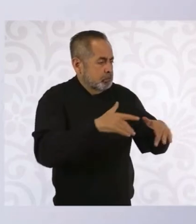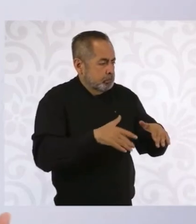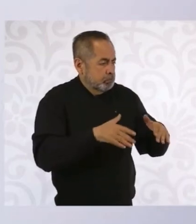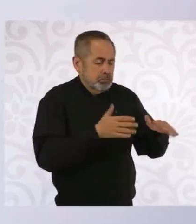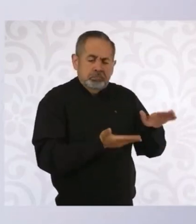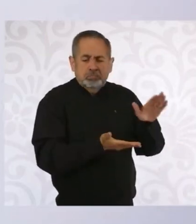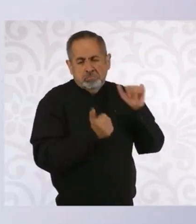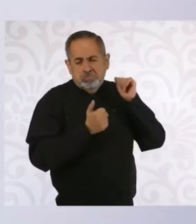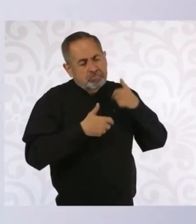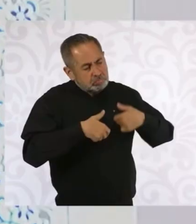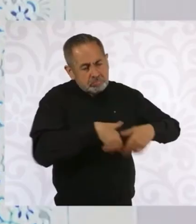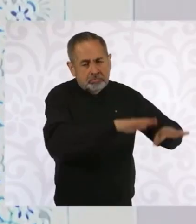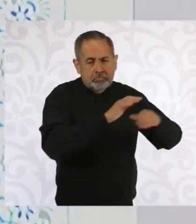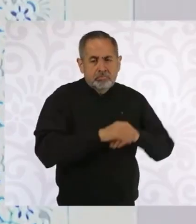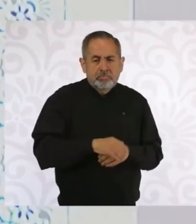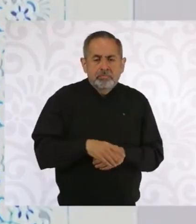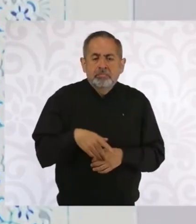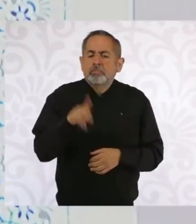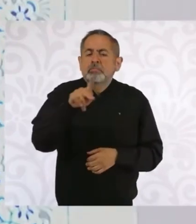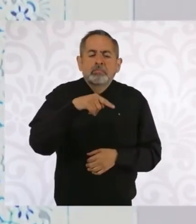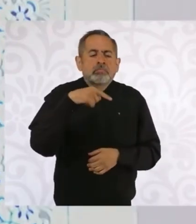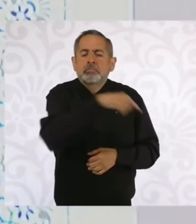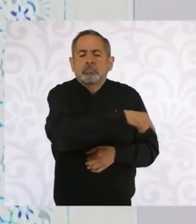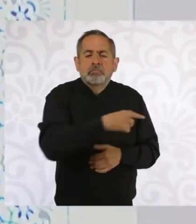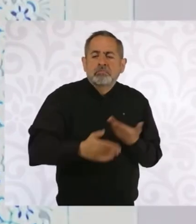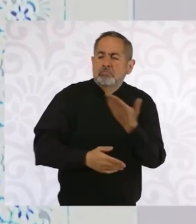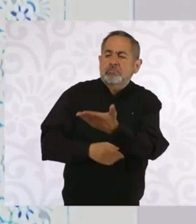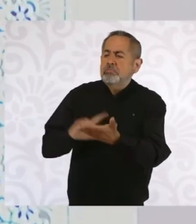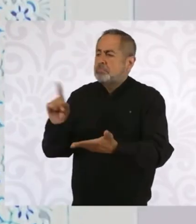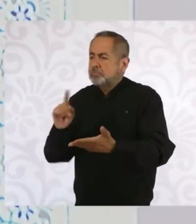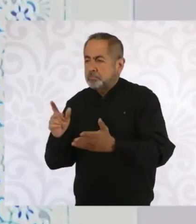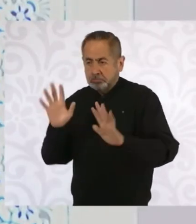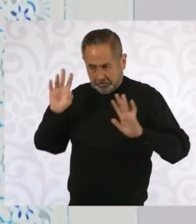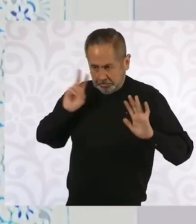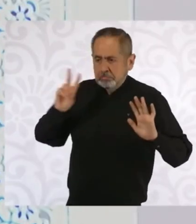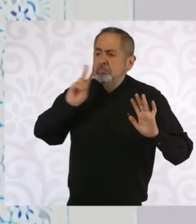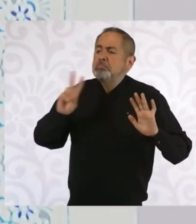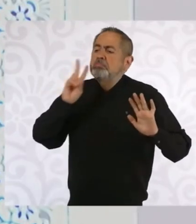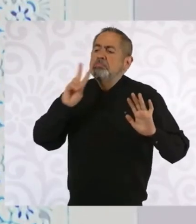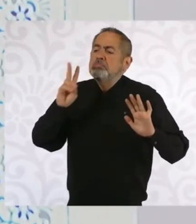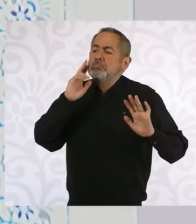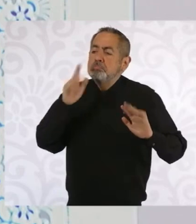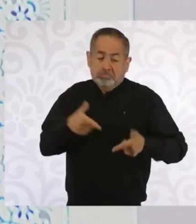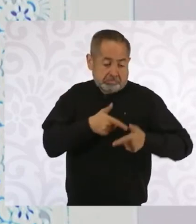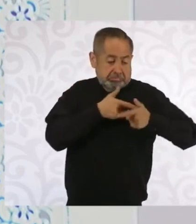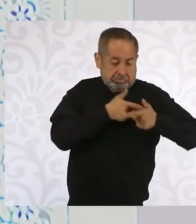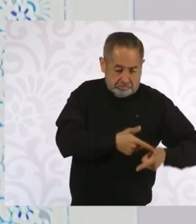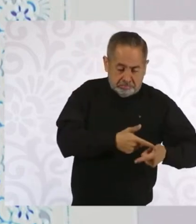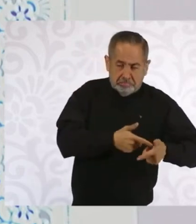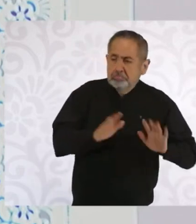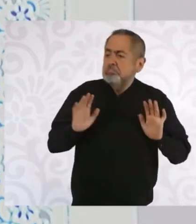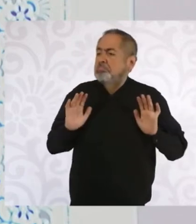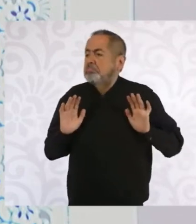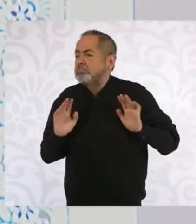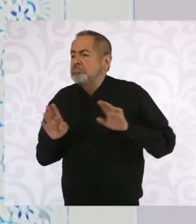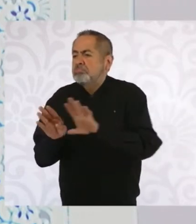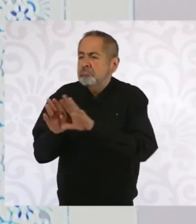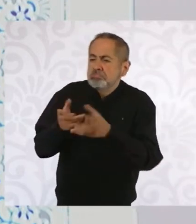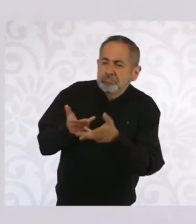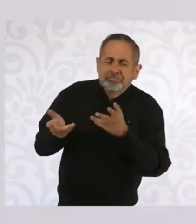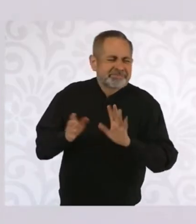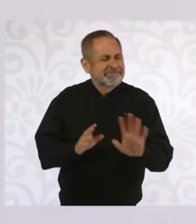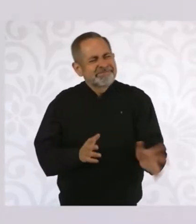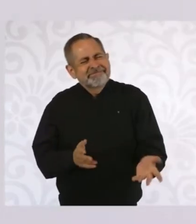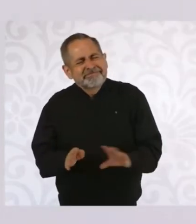las elecciones del 2 de junio. Por eso es que votamos por el Plan C, porque queremos desterrar la